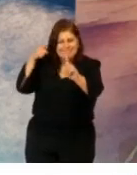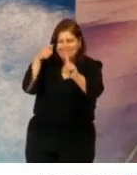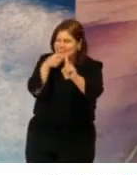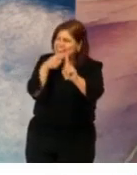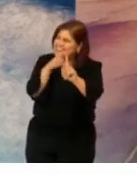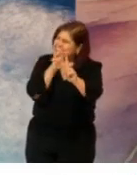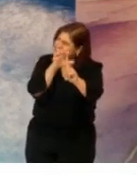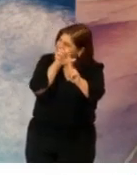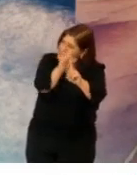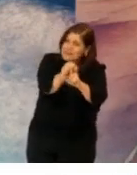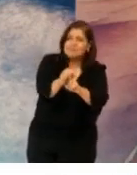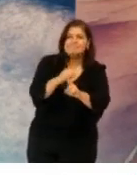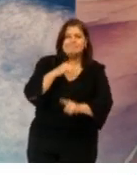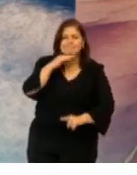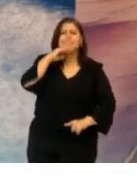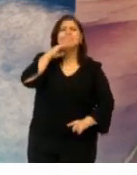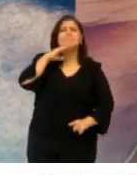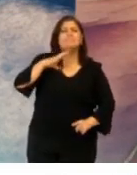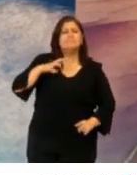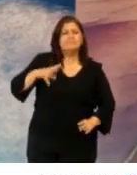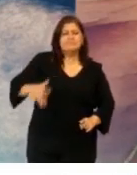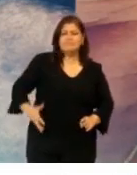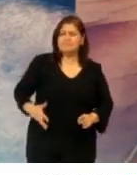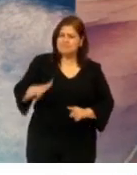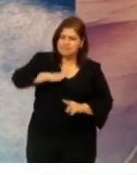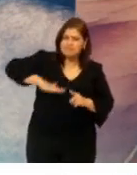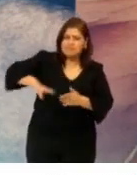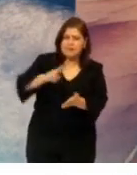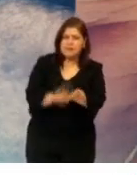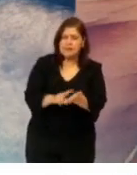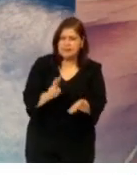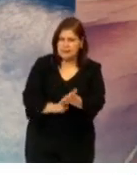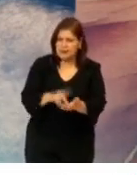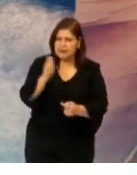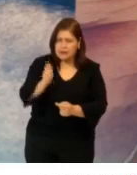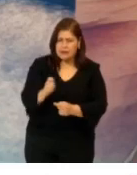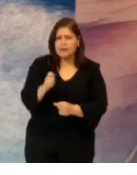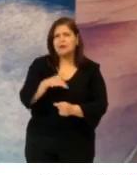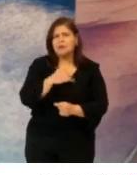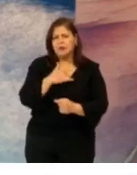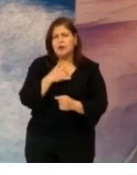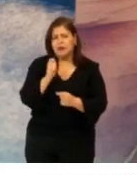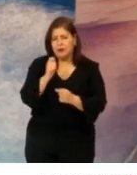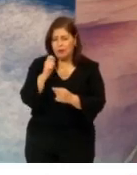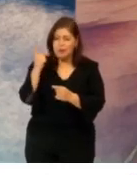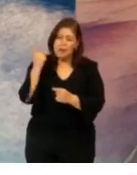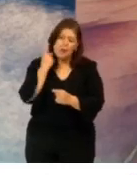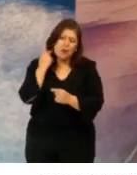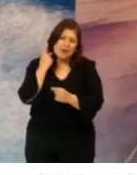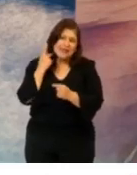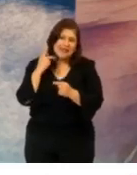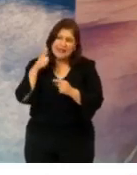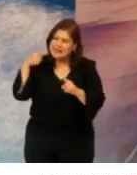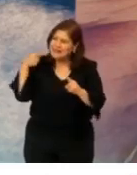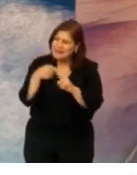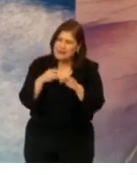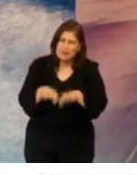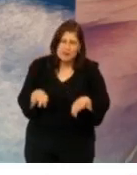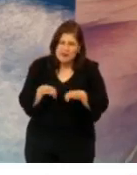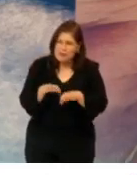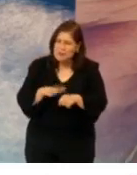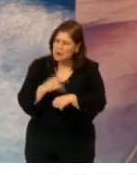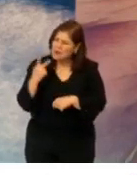La máxima profesión, digamos, del punto de vista de lo que estoy diciendo, es la política. Porque ¿qué